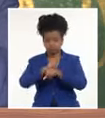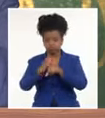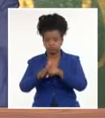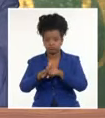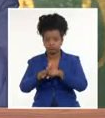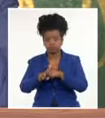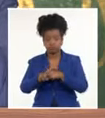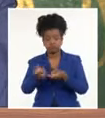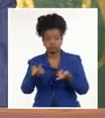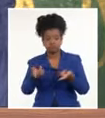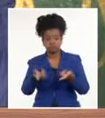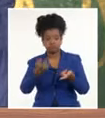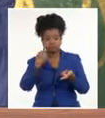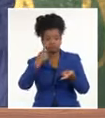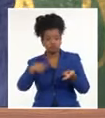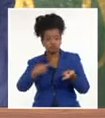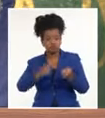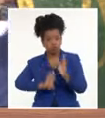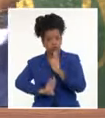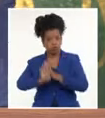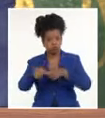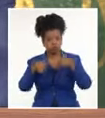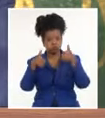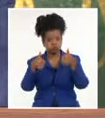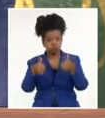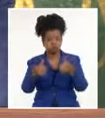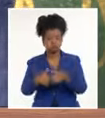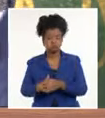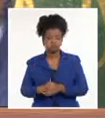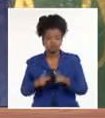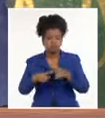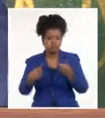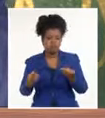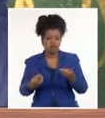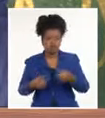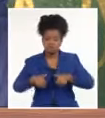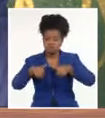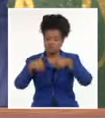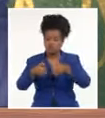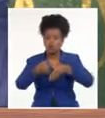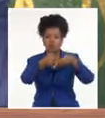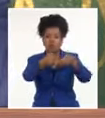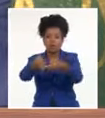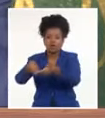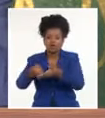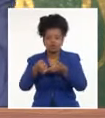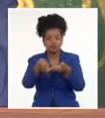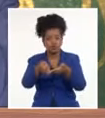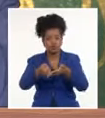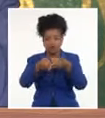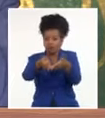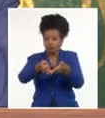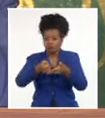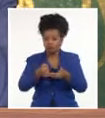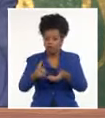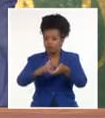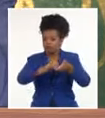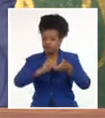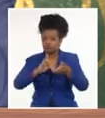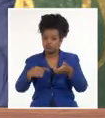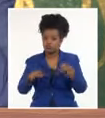de destacar y en gran medida tiene que ver por la coordinación, la cooperación entre nuestros países.